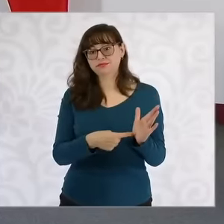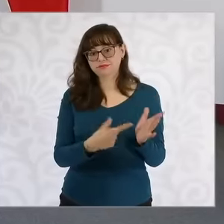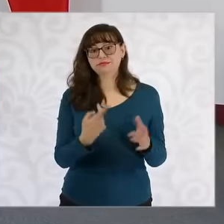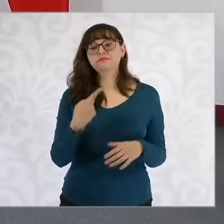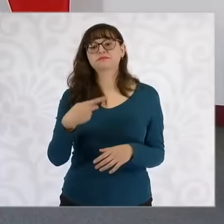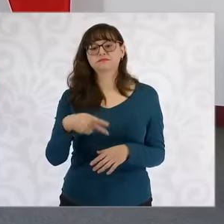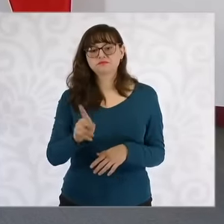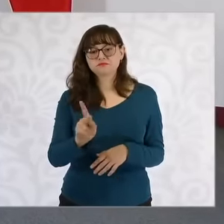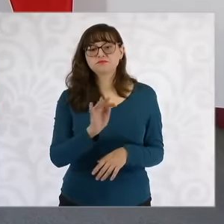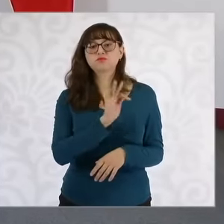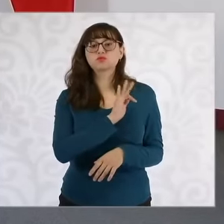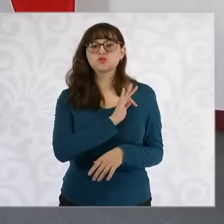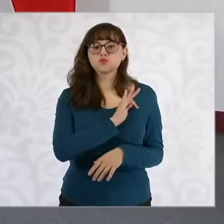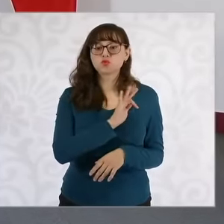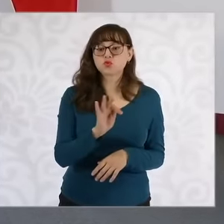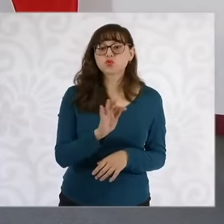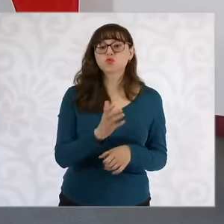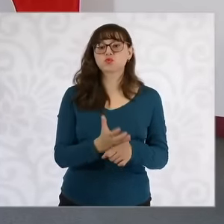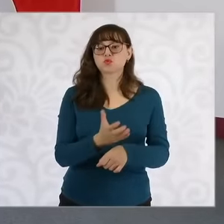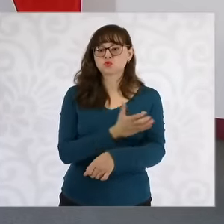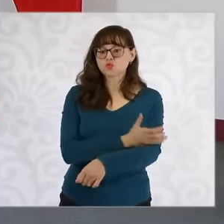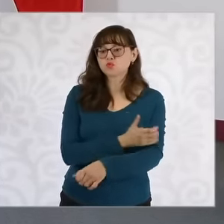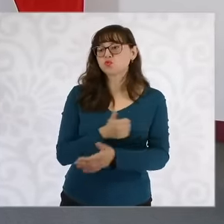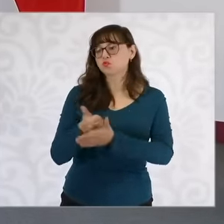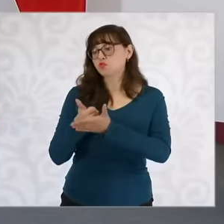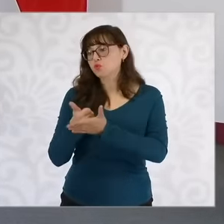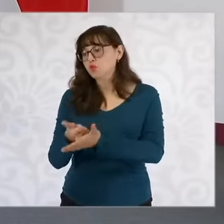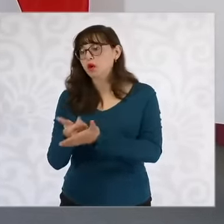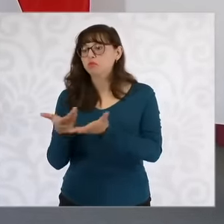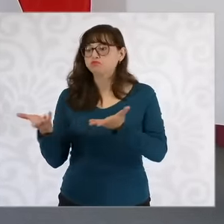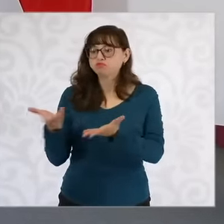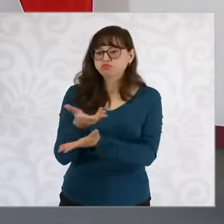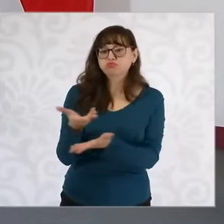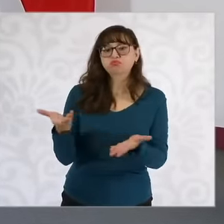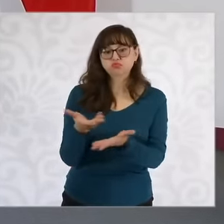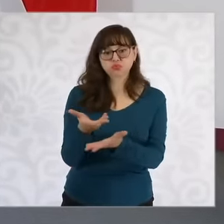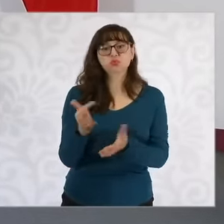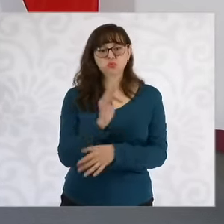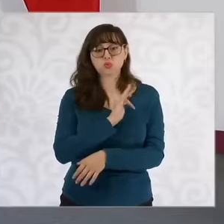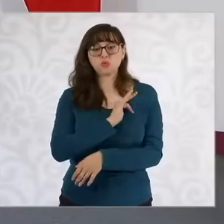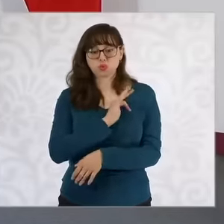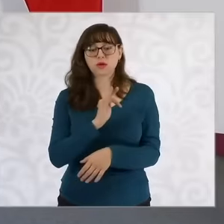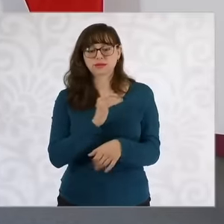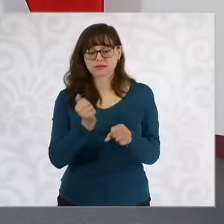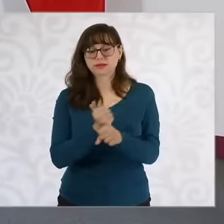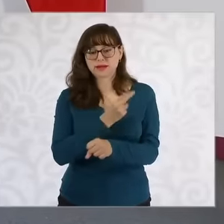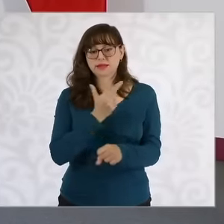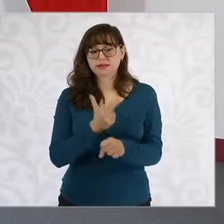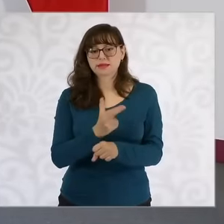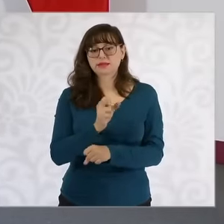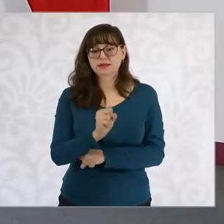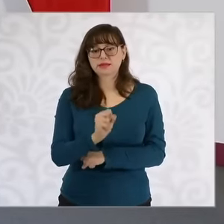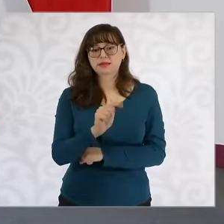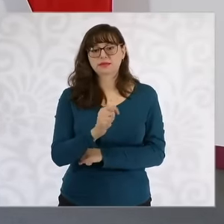Pero si hay, si se coadyuva y se apoya, y entonces pues que lo reciba el secretario del Trabajo.